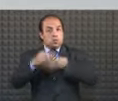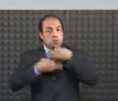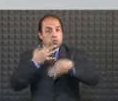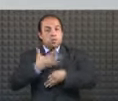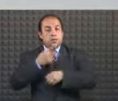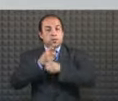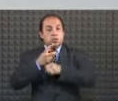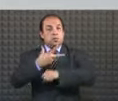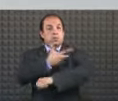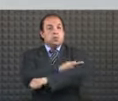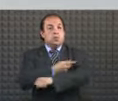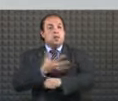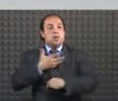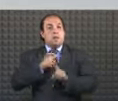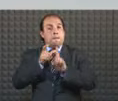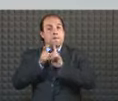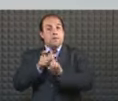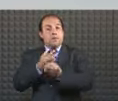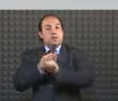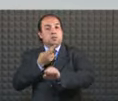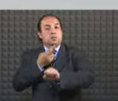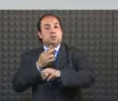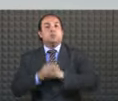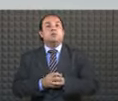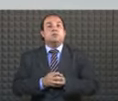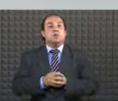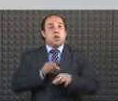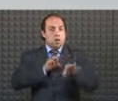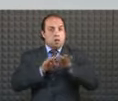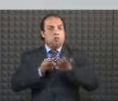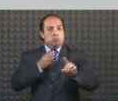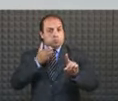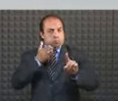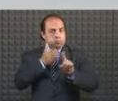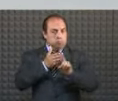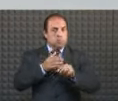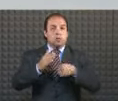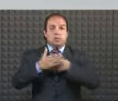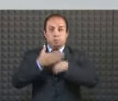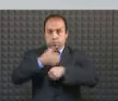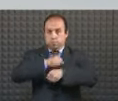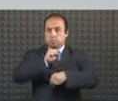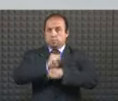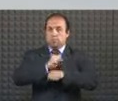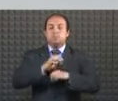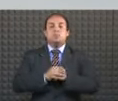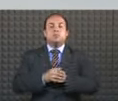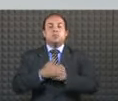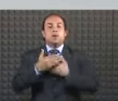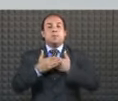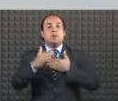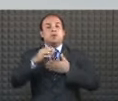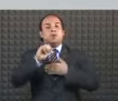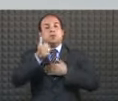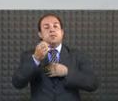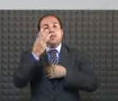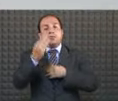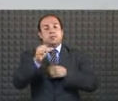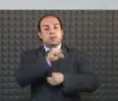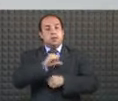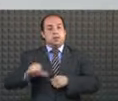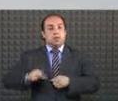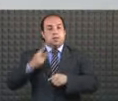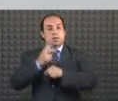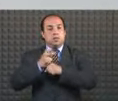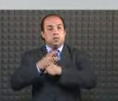segunda dosis para que estén más protegidos y estamos trabajando en ello. Ya la próxima semana pues avanzamos en otras 3 alcaldías para